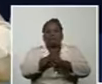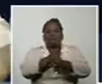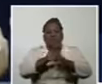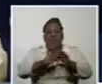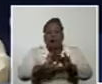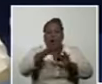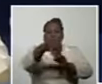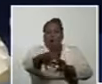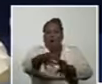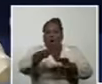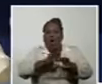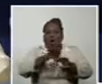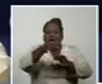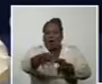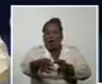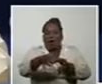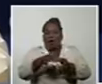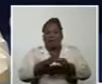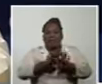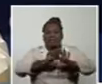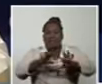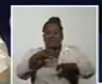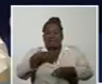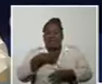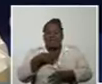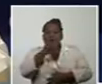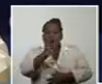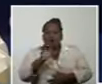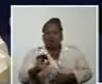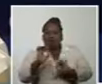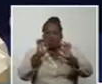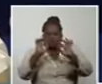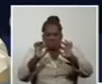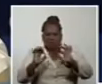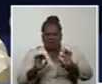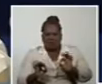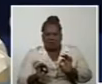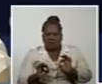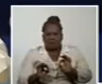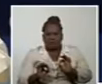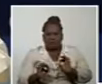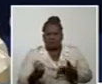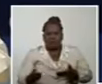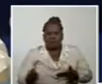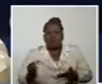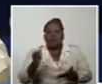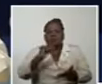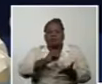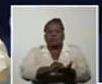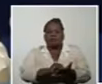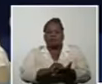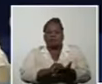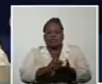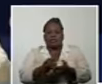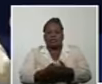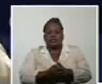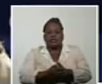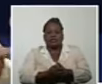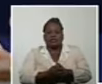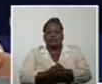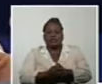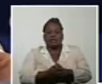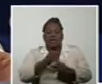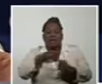para tener ya incluso por cientos específicos, y se pone un ejemplo de